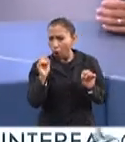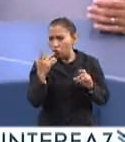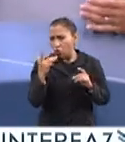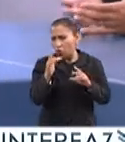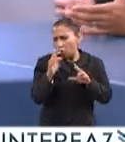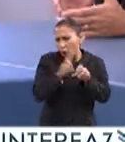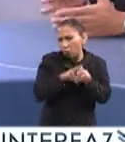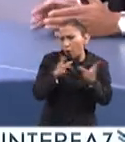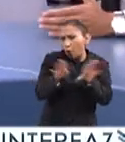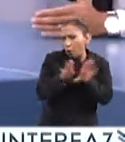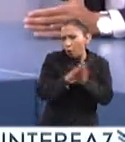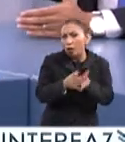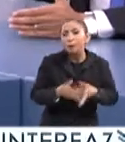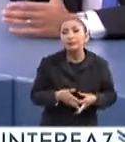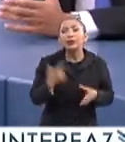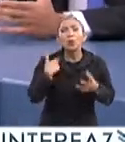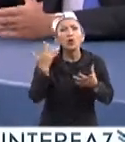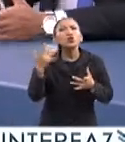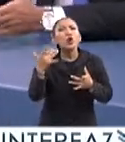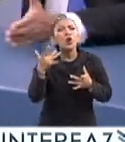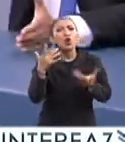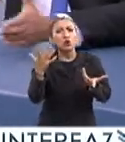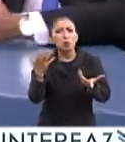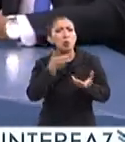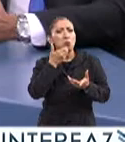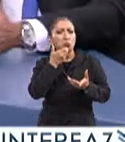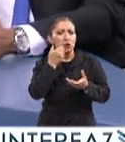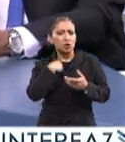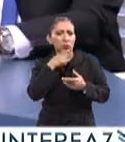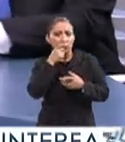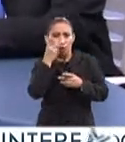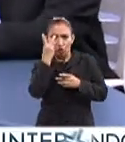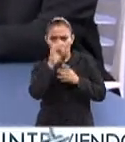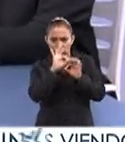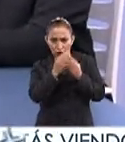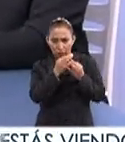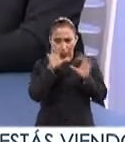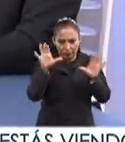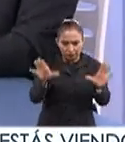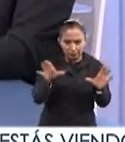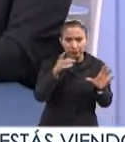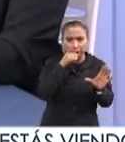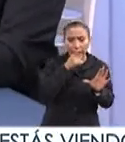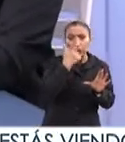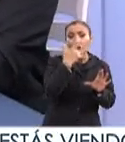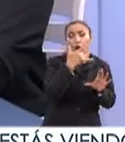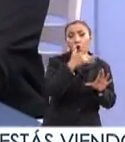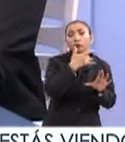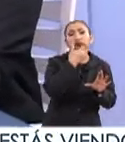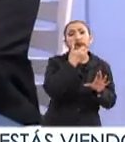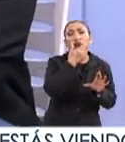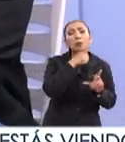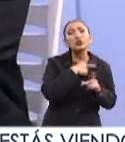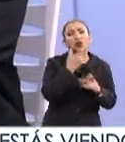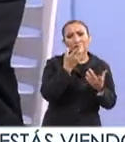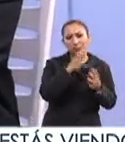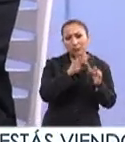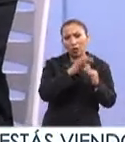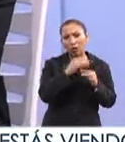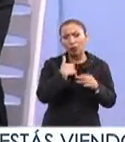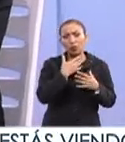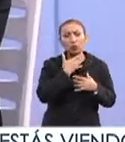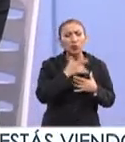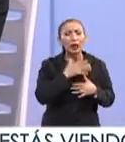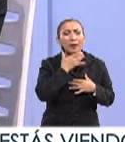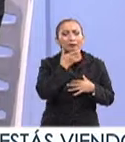dolores. Pues la verdad es que se describe un dolor típico, nosotros lo dividimos en dos partes, qué bueno que lo mencionas. El dolor típico es ese que yo platico, pero